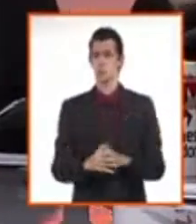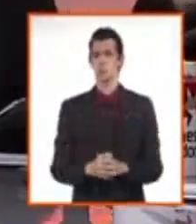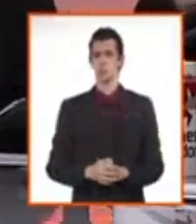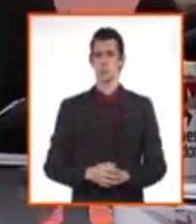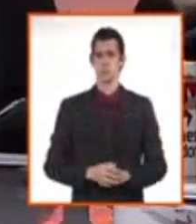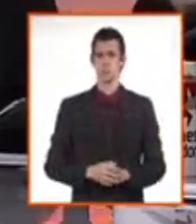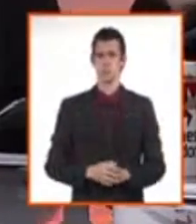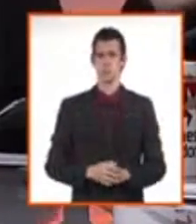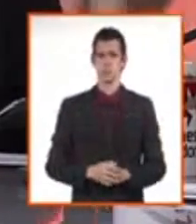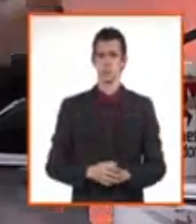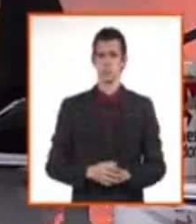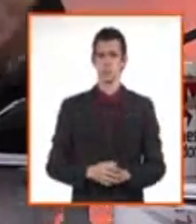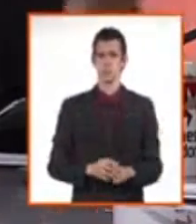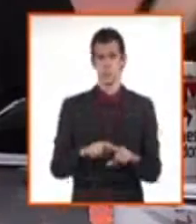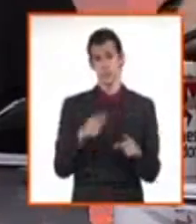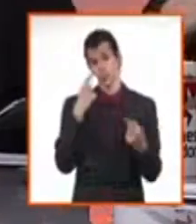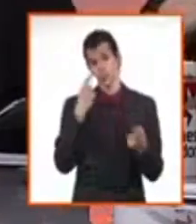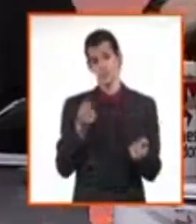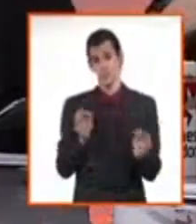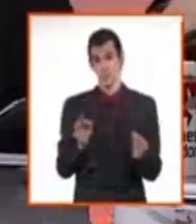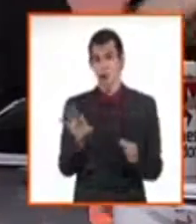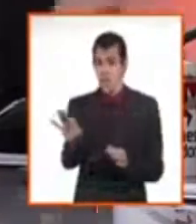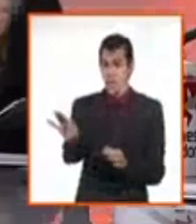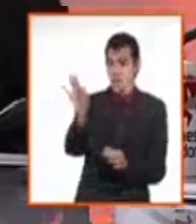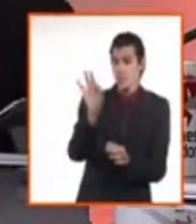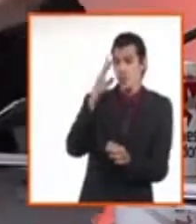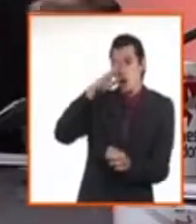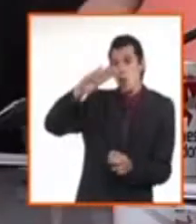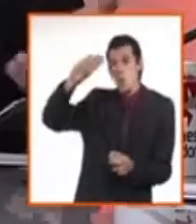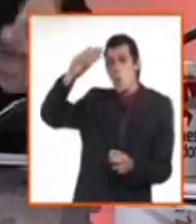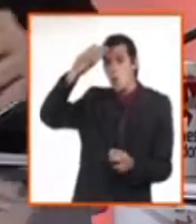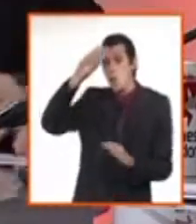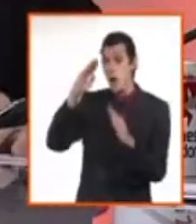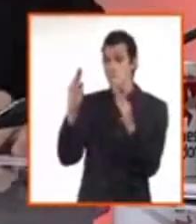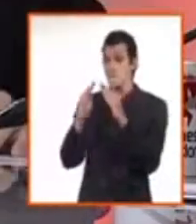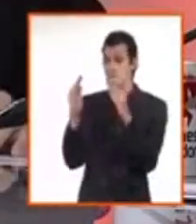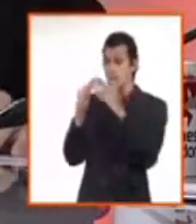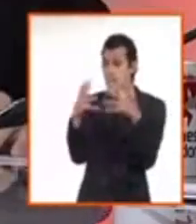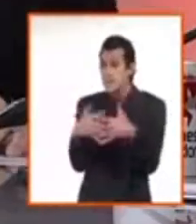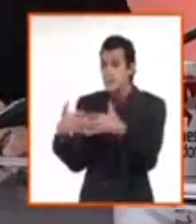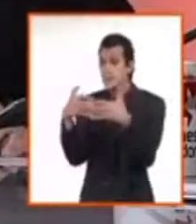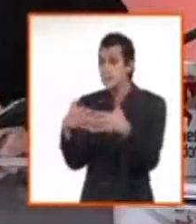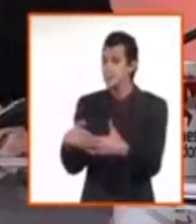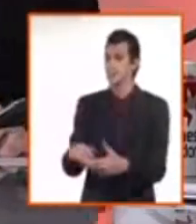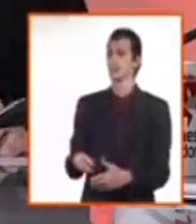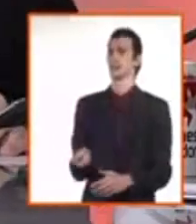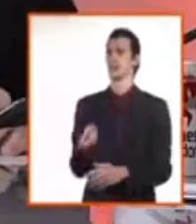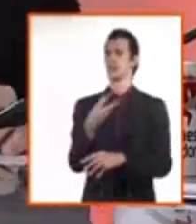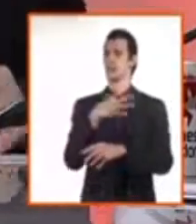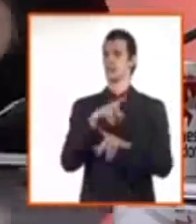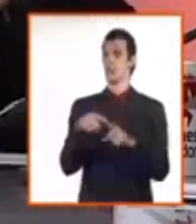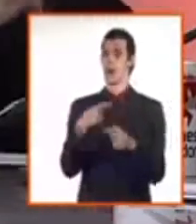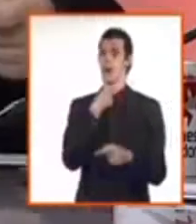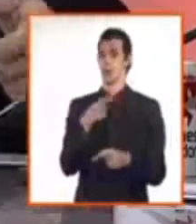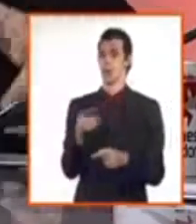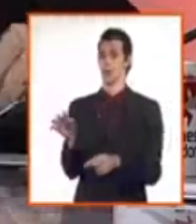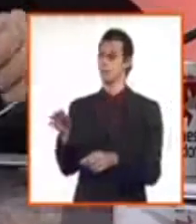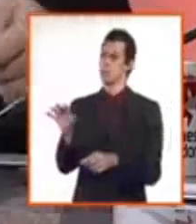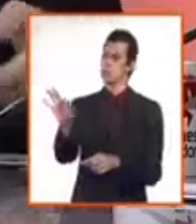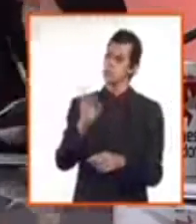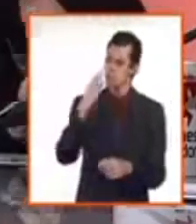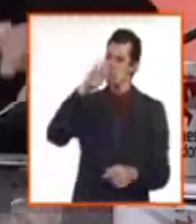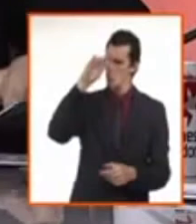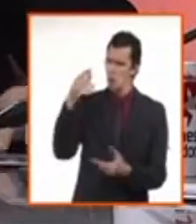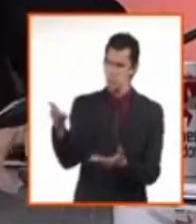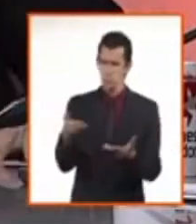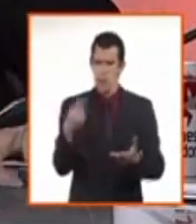que estuviera la sociedad civil cubanos porque no podían estar los representantes de cuba porque simplemente era este intento de utilizar a